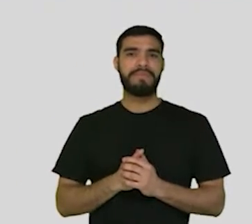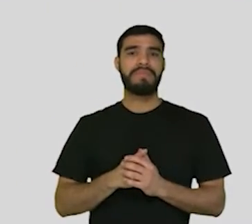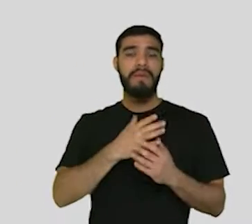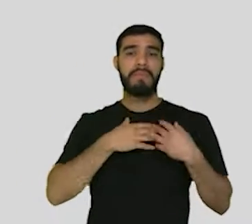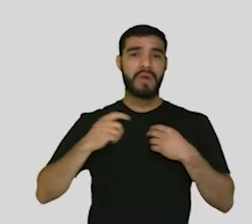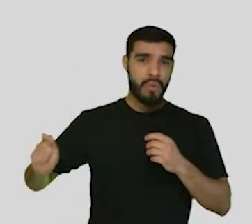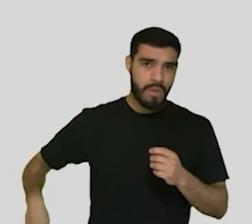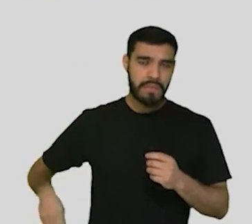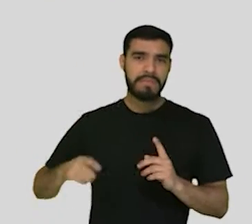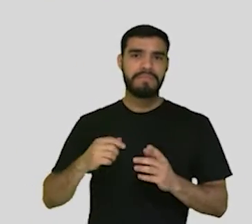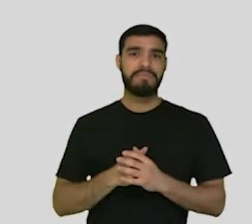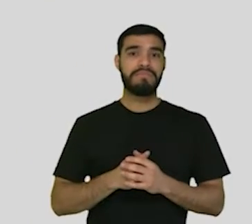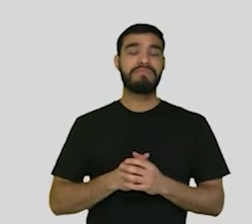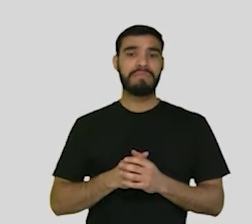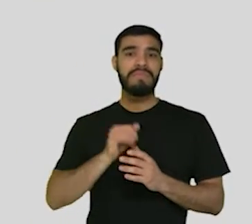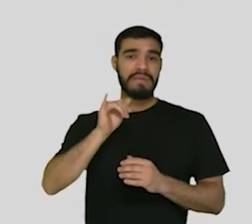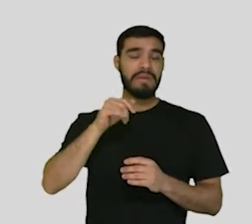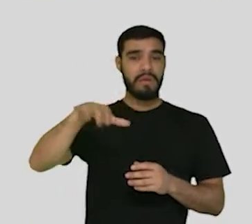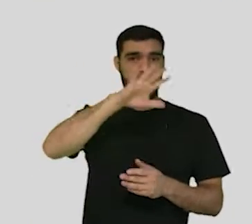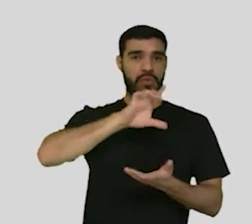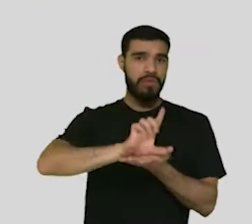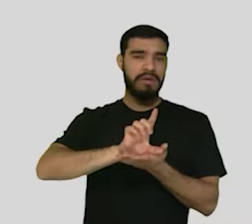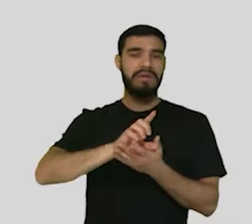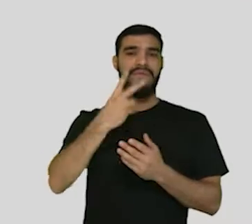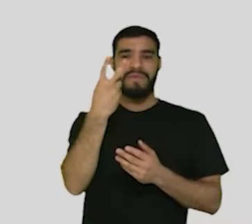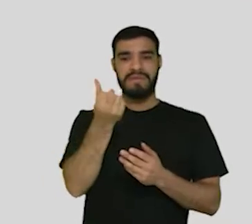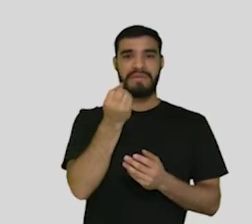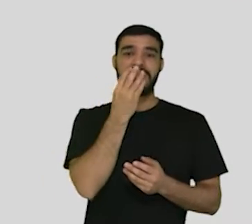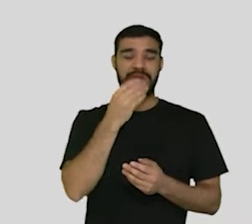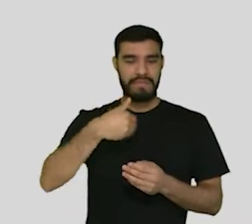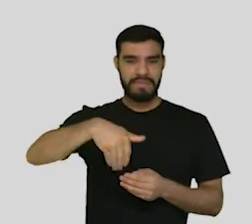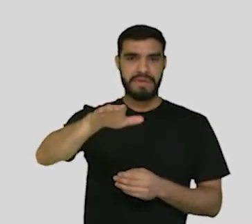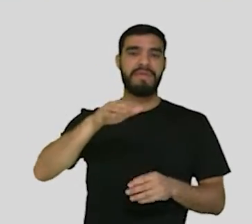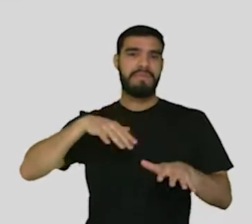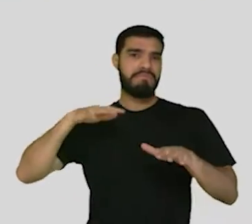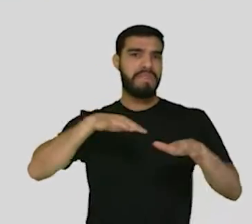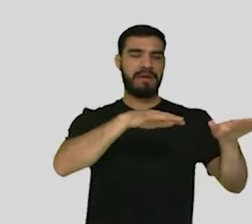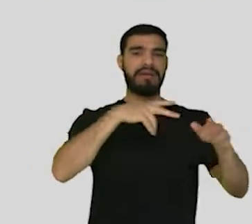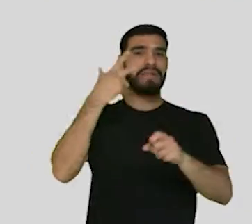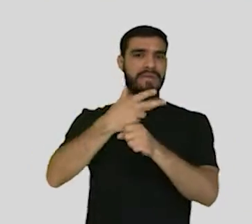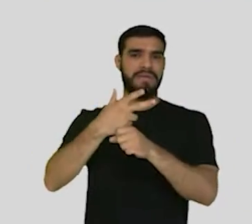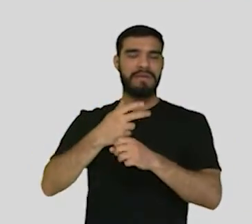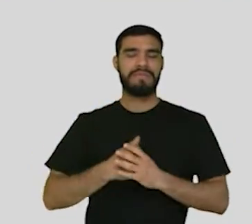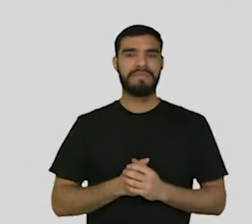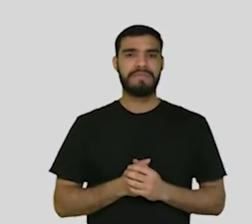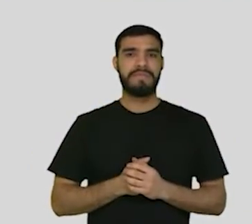Añete jape Paraguaype, Itapúape, Amambaype, Amambaype tercera marcha, Mayepa.